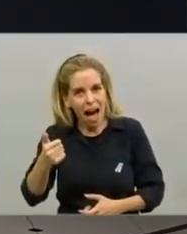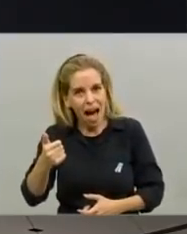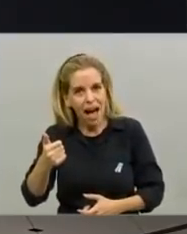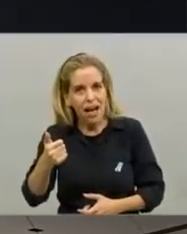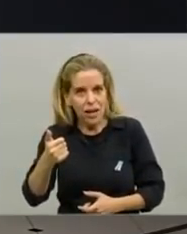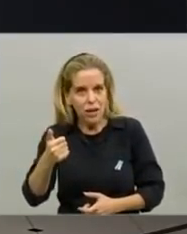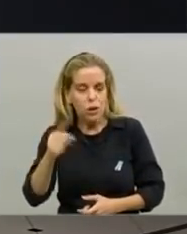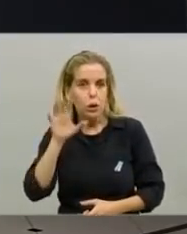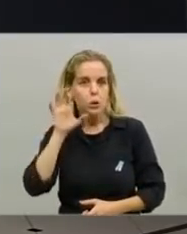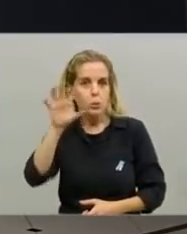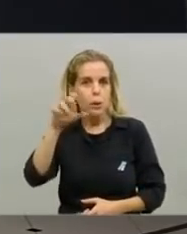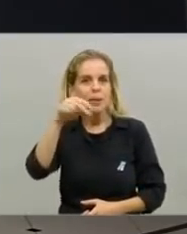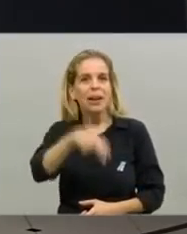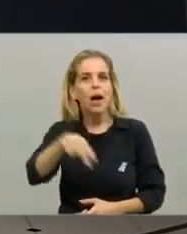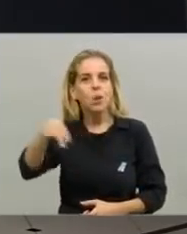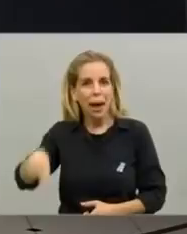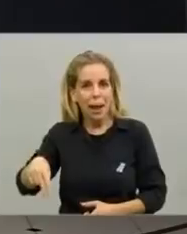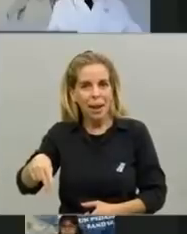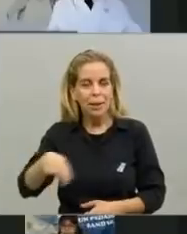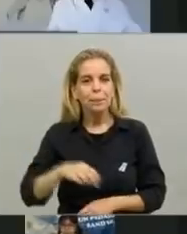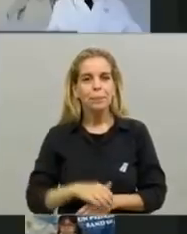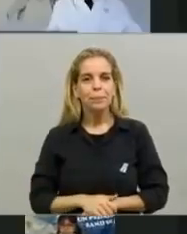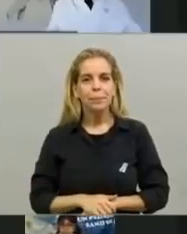Celina Uribe de Neuquén.